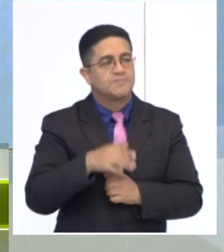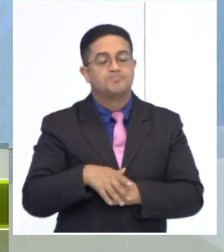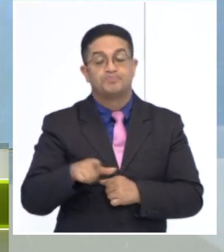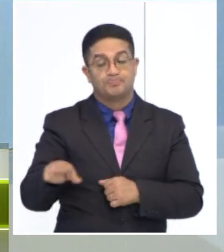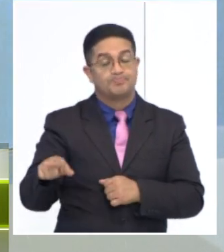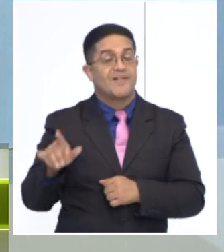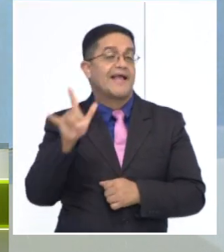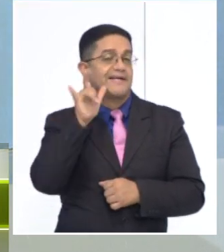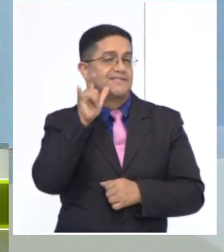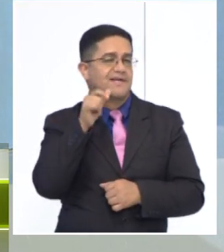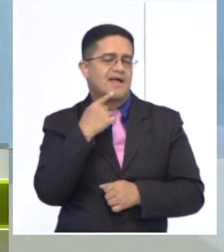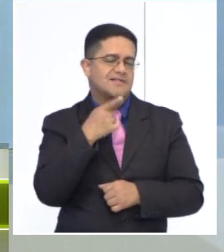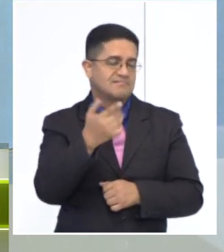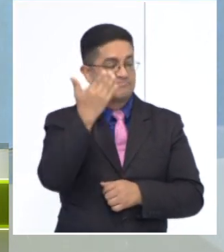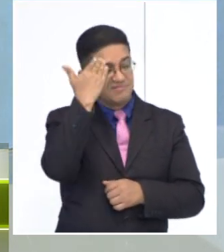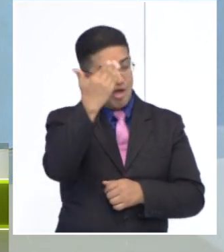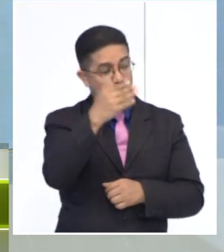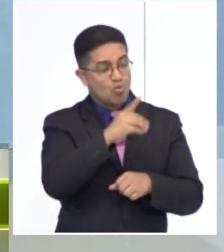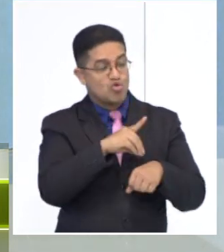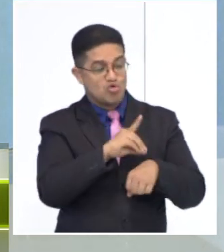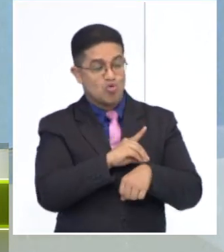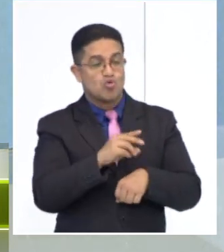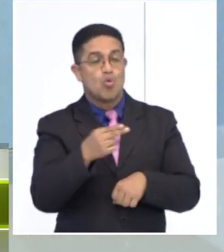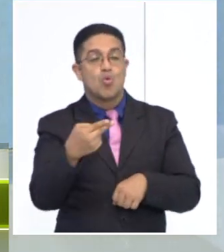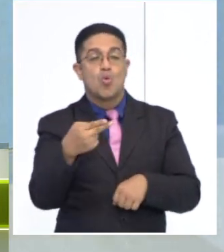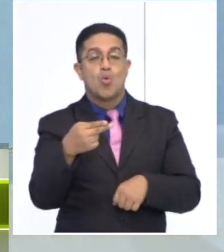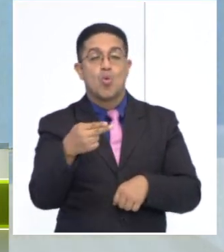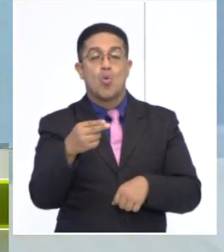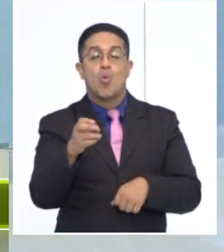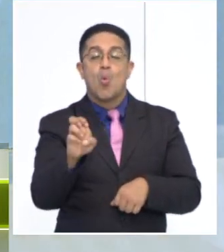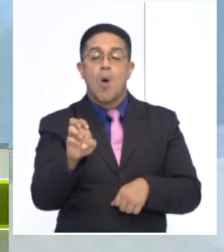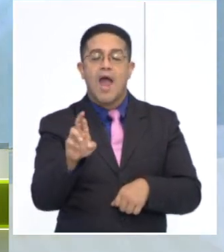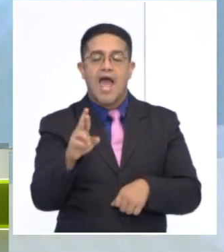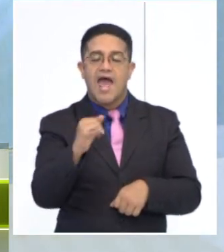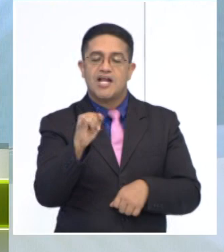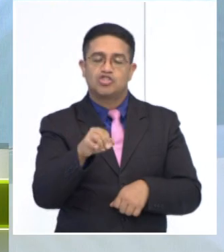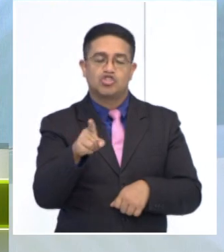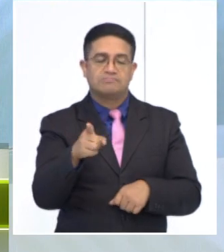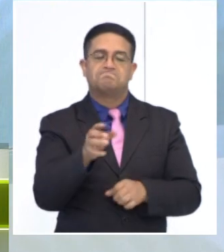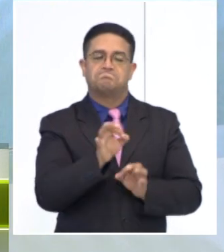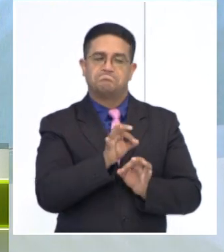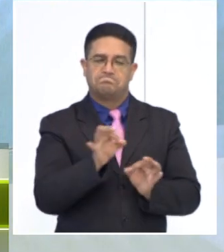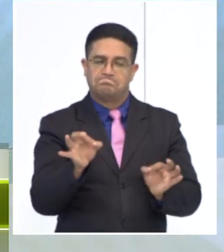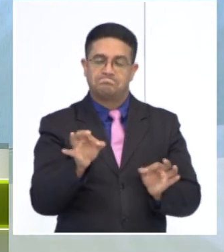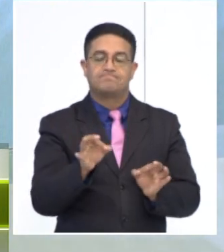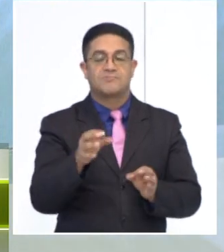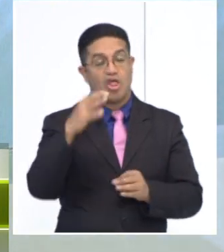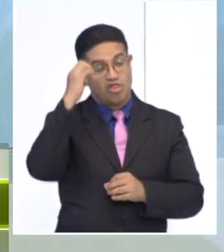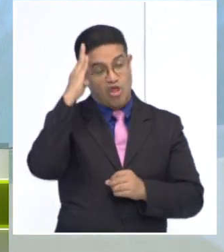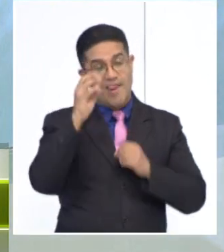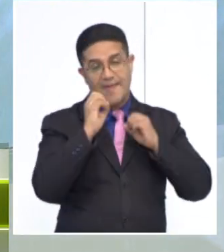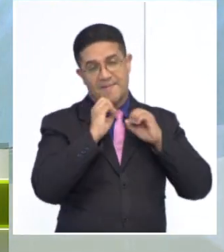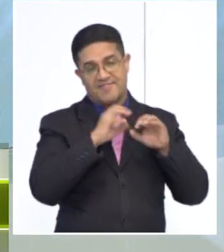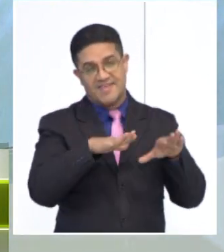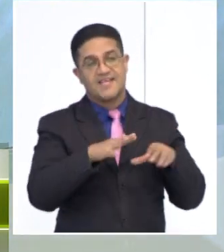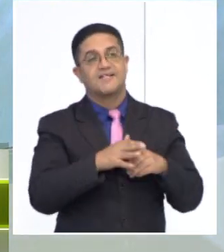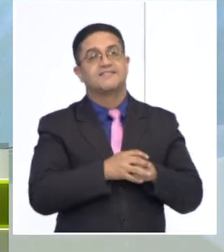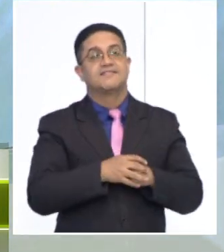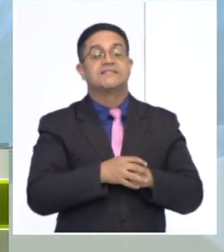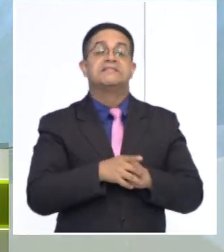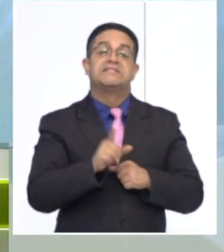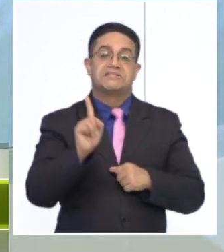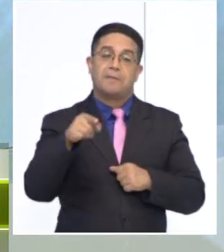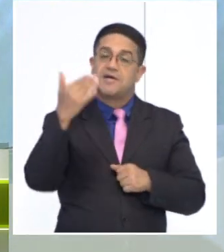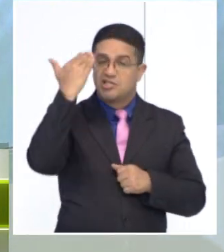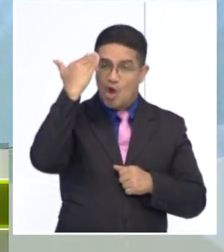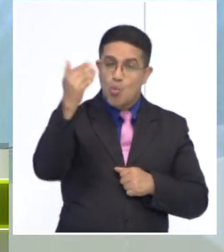Noemí Nelly nos dice: saludos a la doctora Guercio, excelente internista, pero mejor ser humano. Dios la bendiga. Unos saludos para todas las personas que